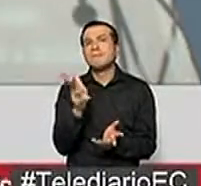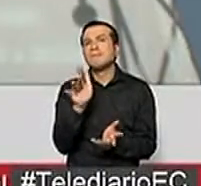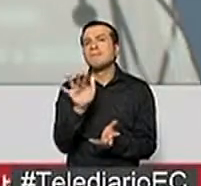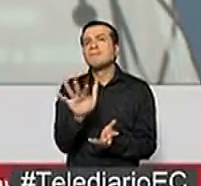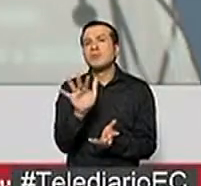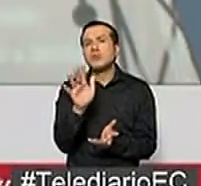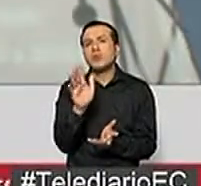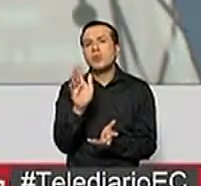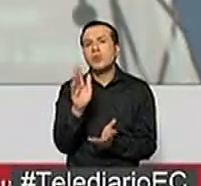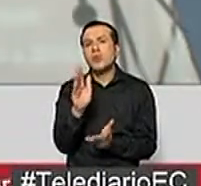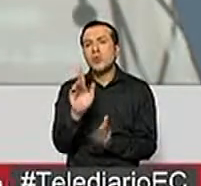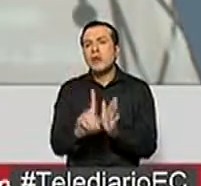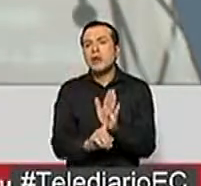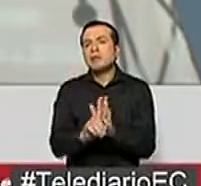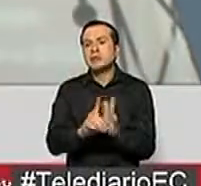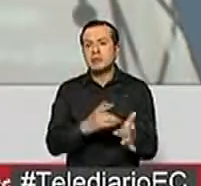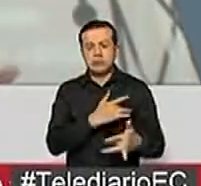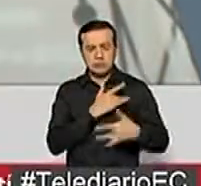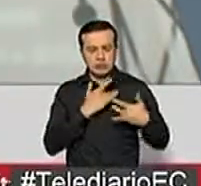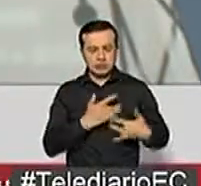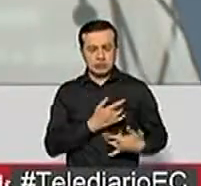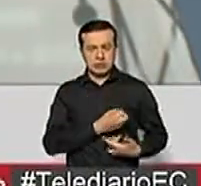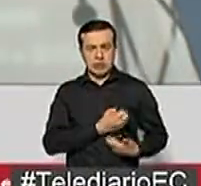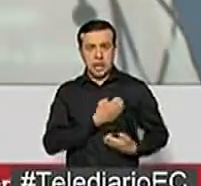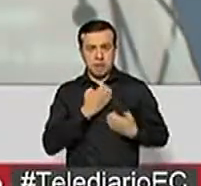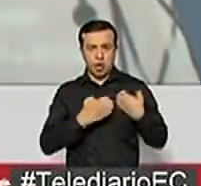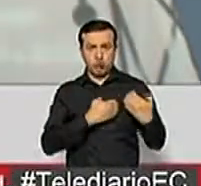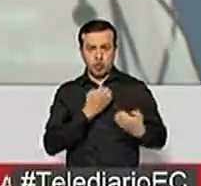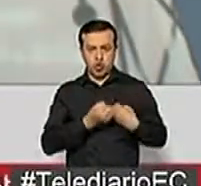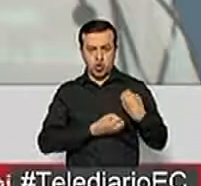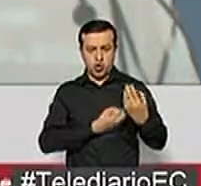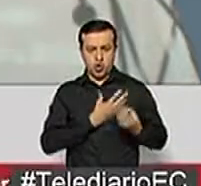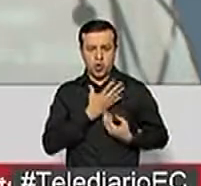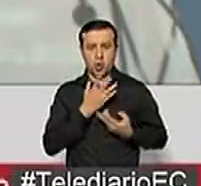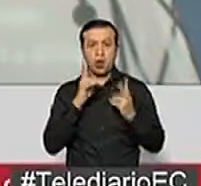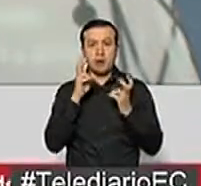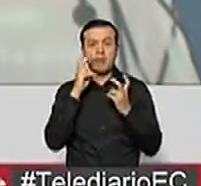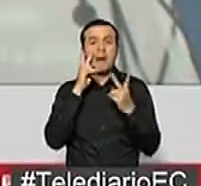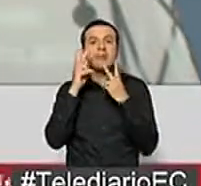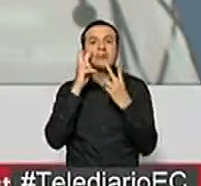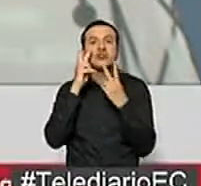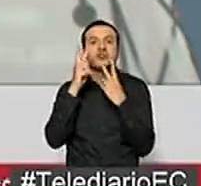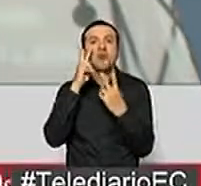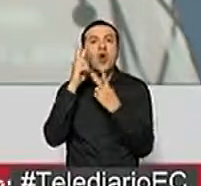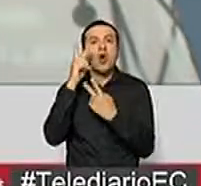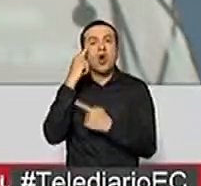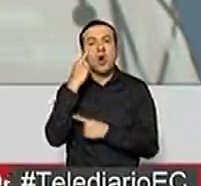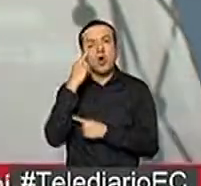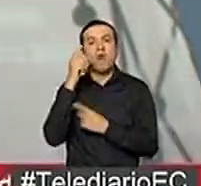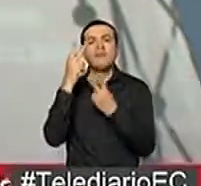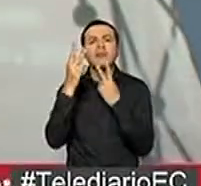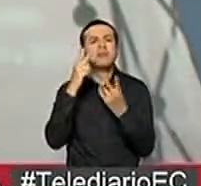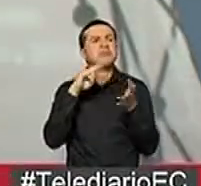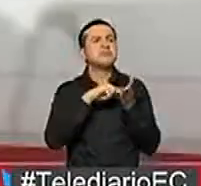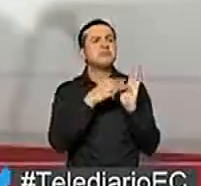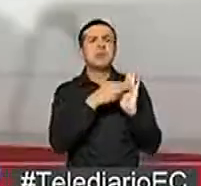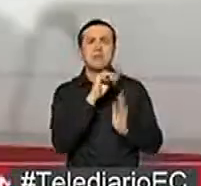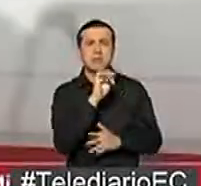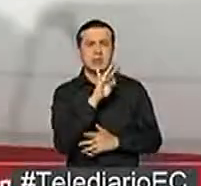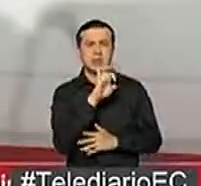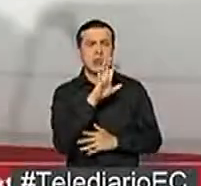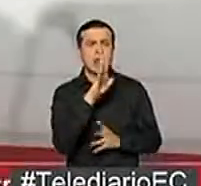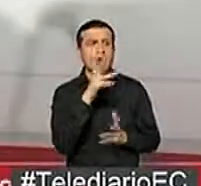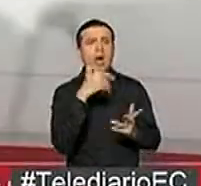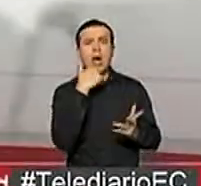digamos, de su desarrollo emocional en la obra el tema de las visiones místicas. ¿Qué debemos entender por místicas? ¿Como